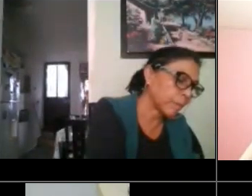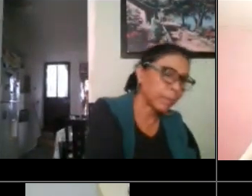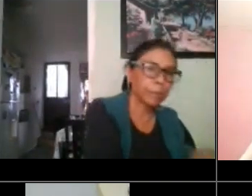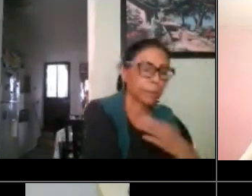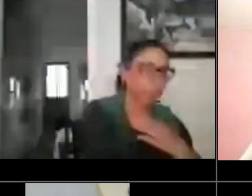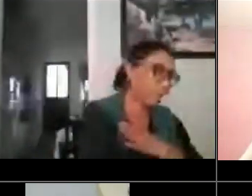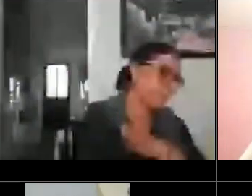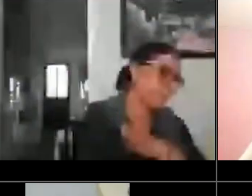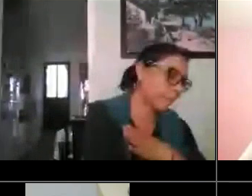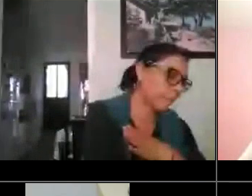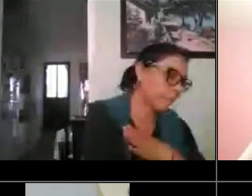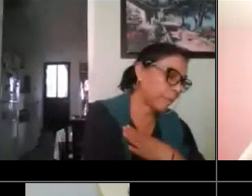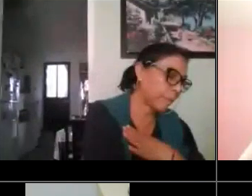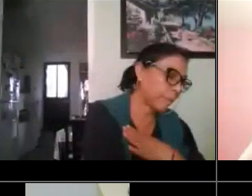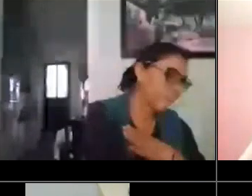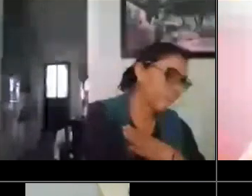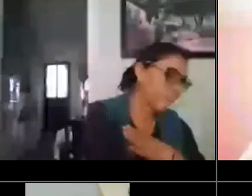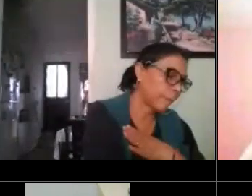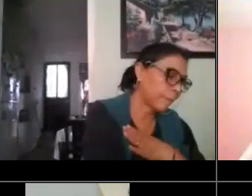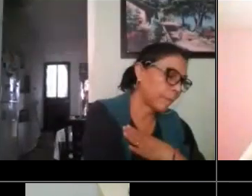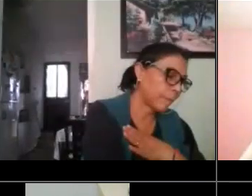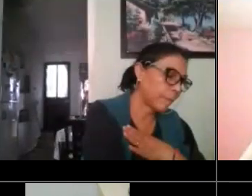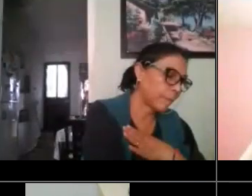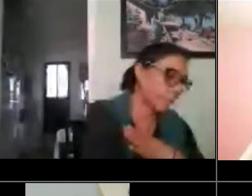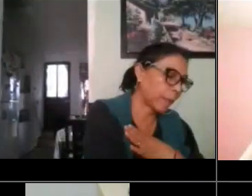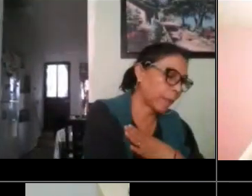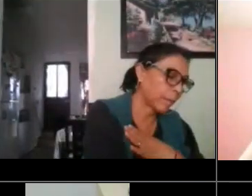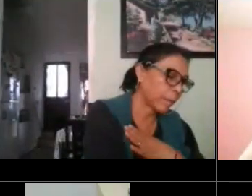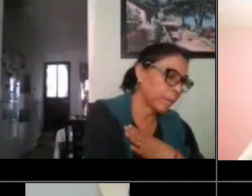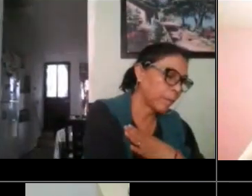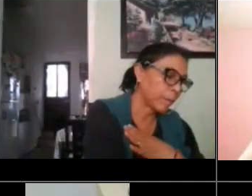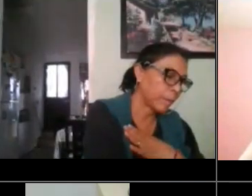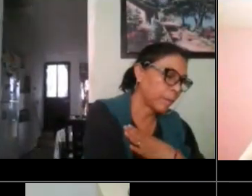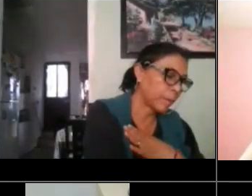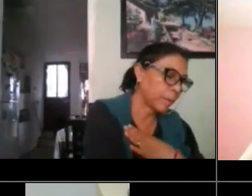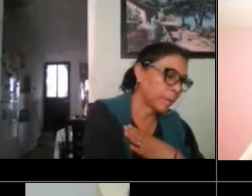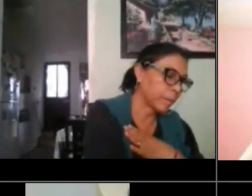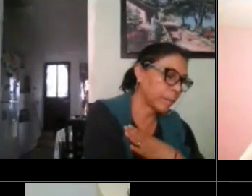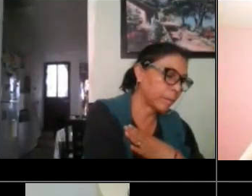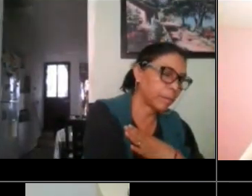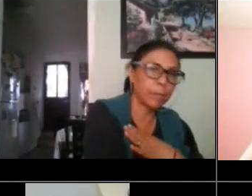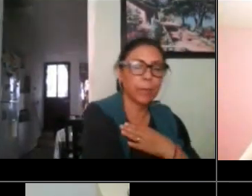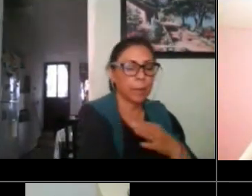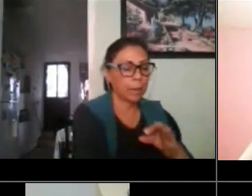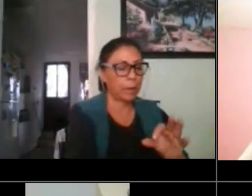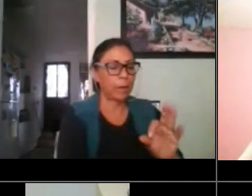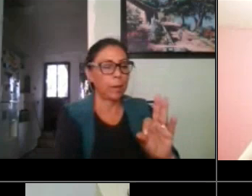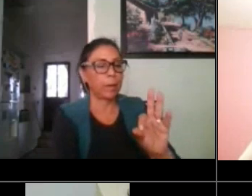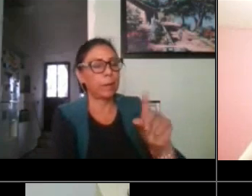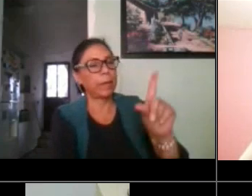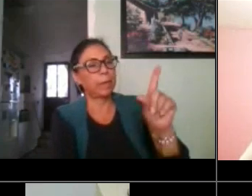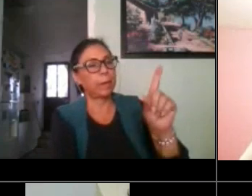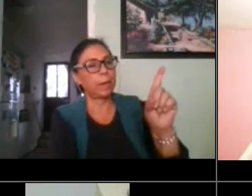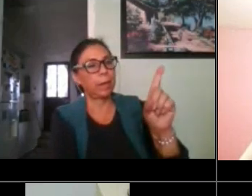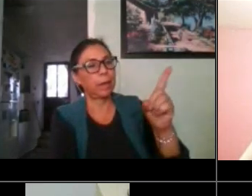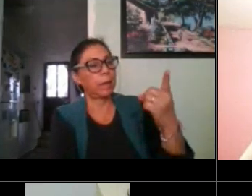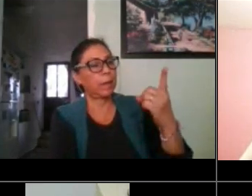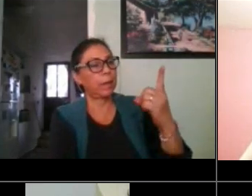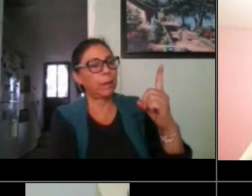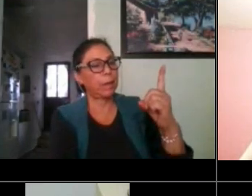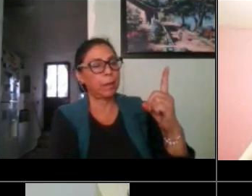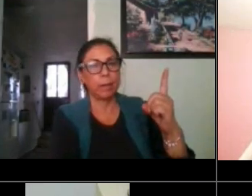cantar una canción, simplemente priorizamos la parte atencional, eso nos va a ayudar un montón.